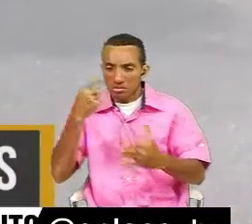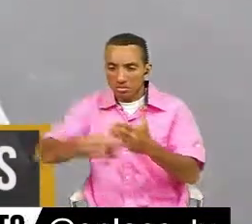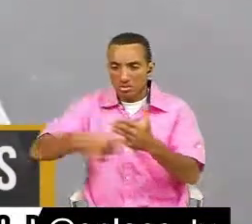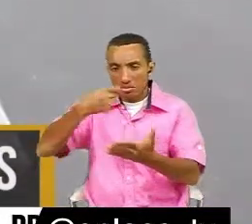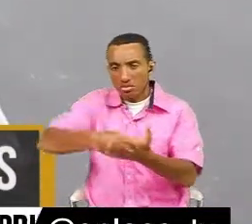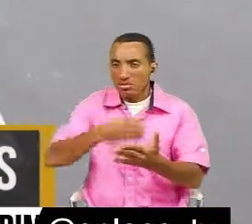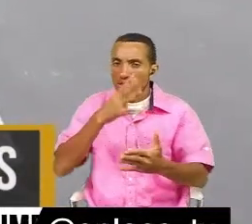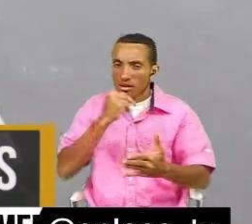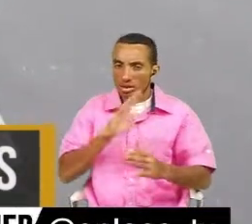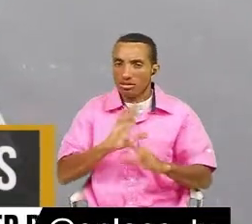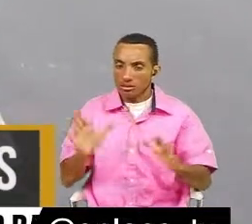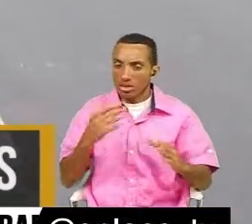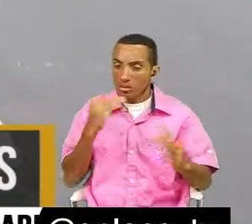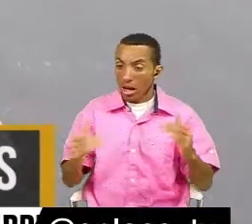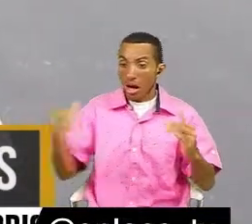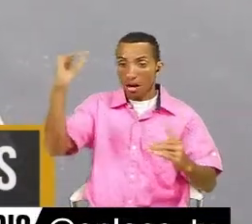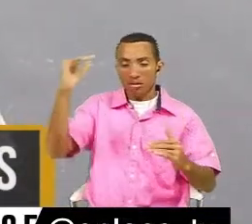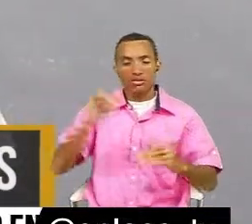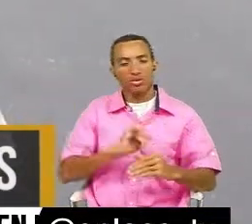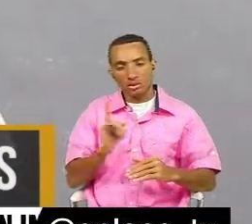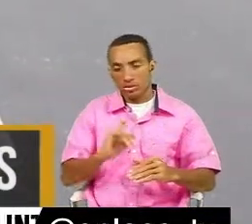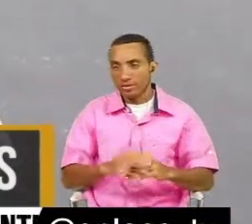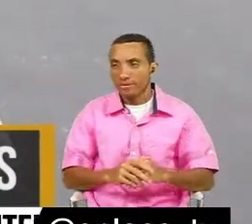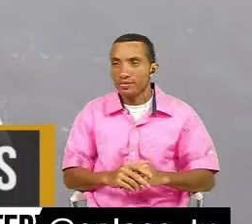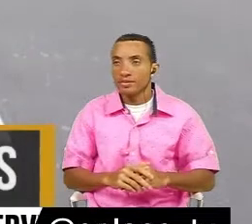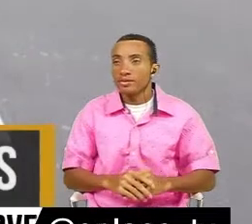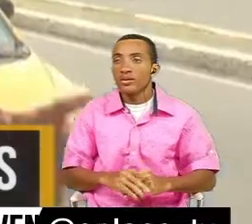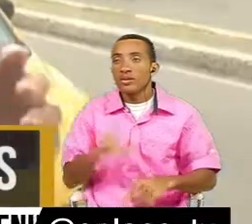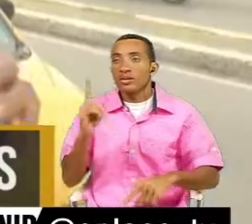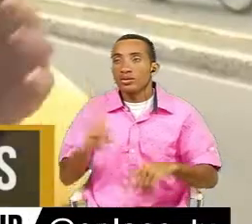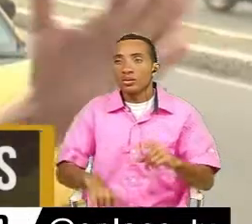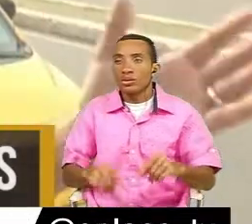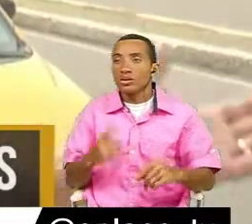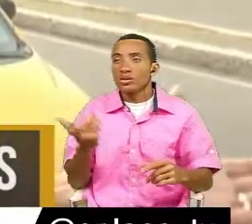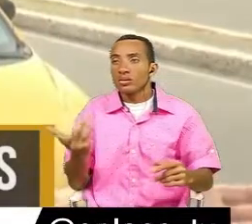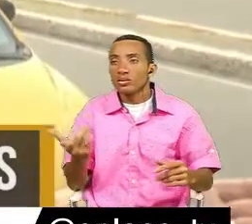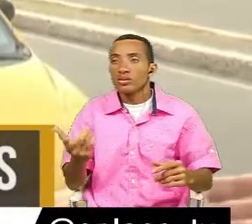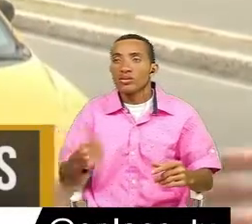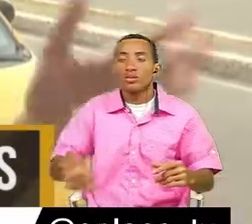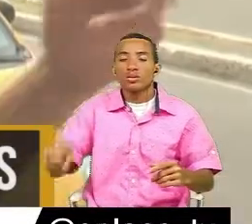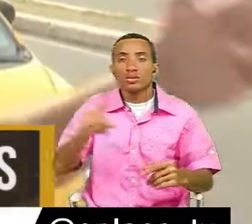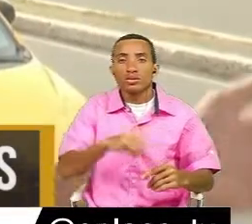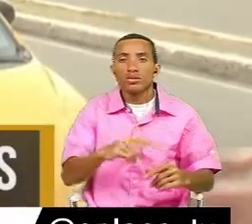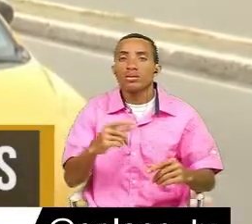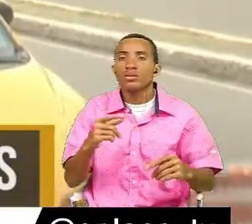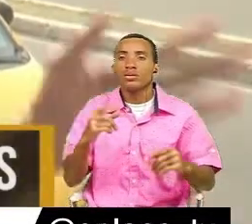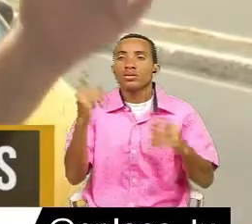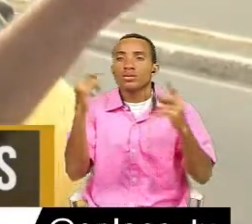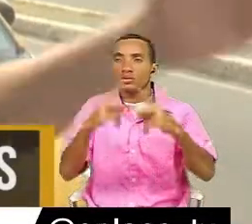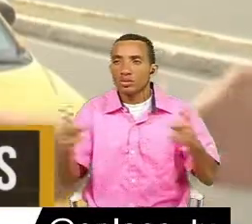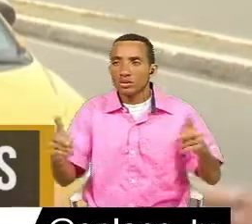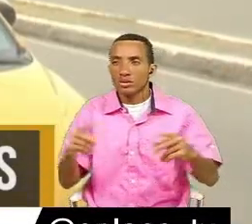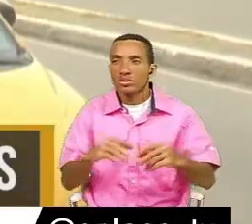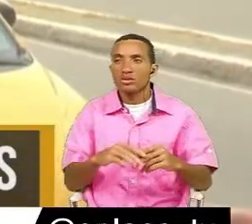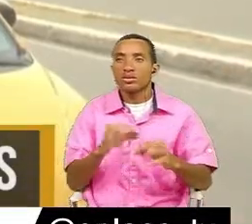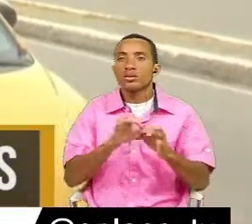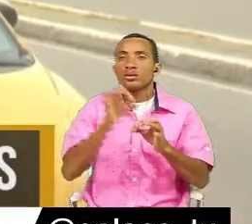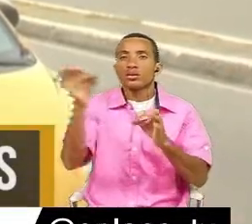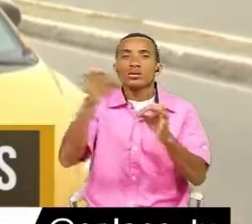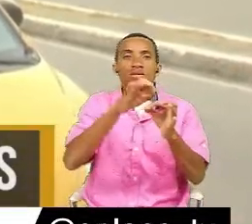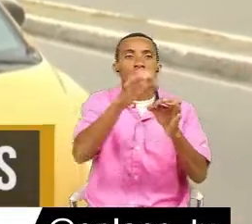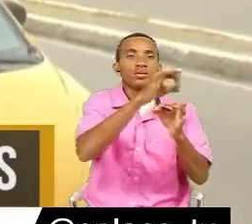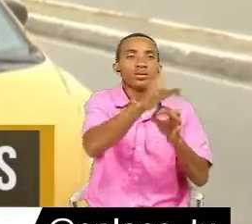municipio tome carta en el asunto. Porque nosotros no podemos estarle supliendo las necesidades de gente de nuestro alrededor, de la gente de Wilches, gente de San